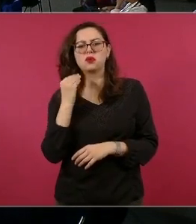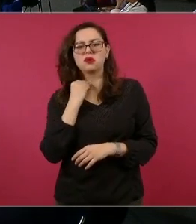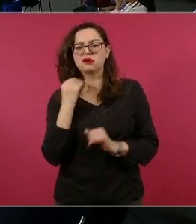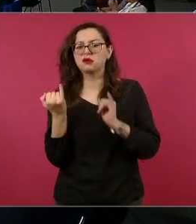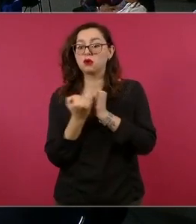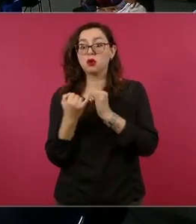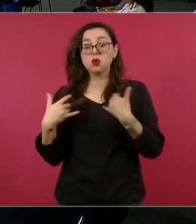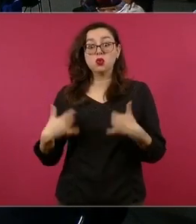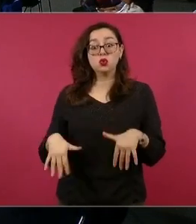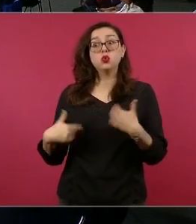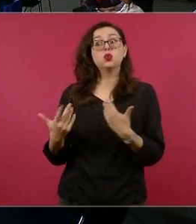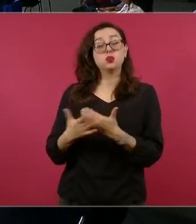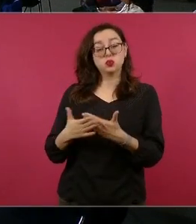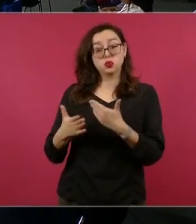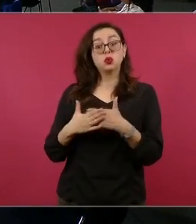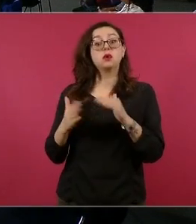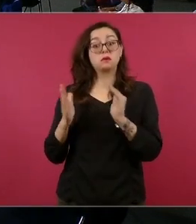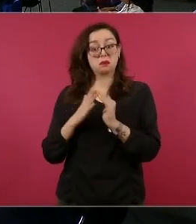que